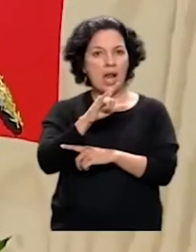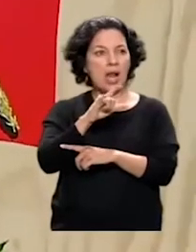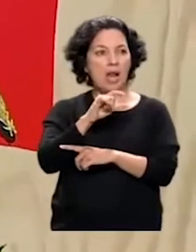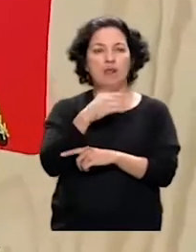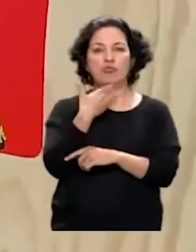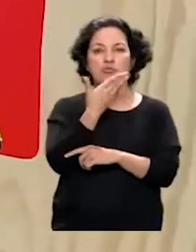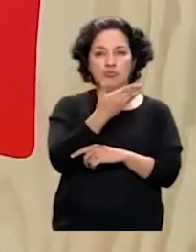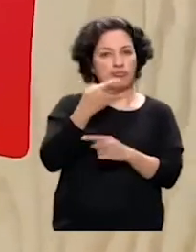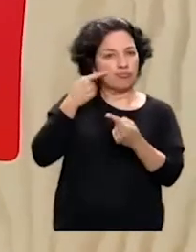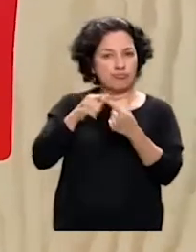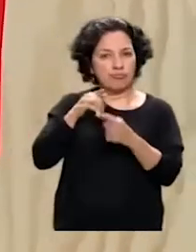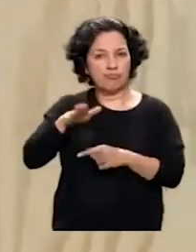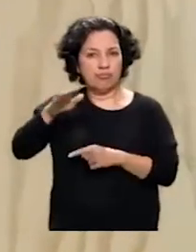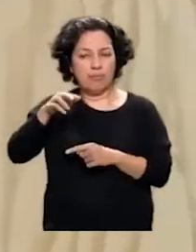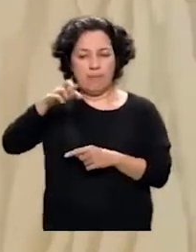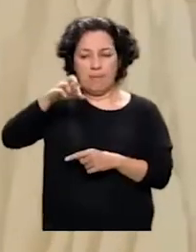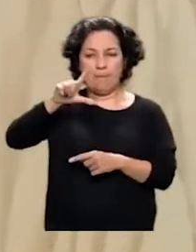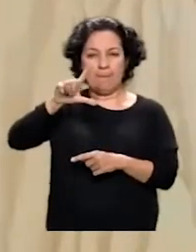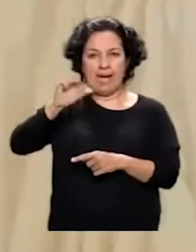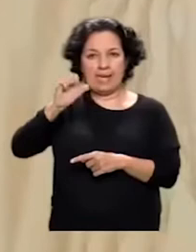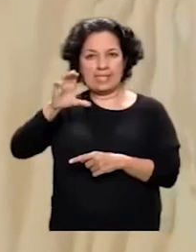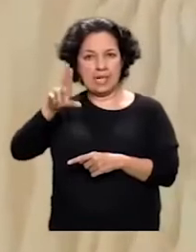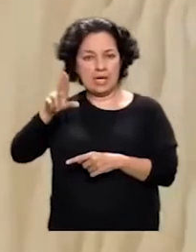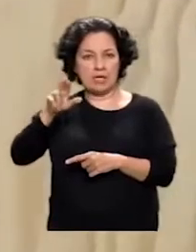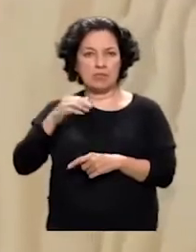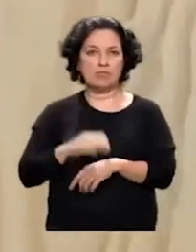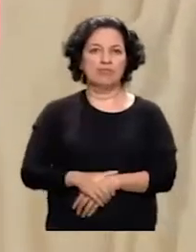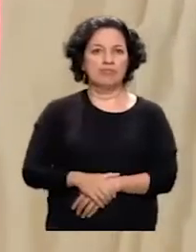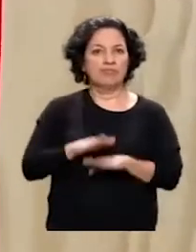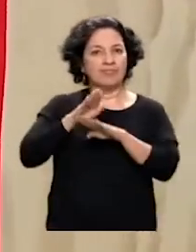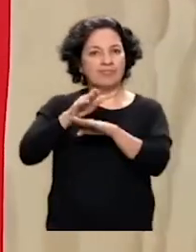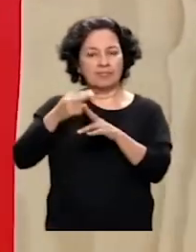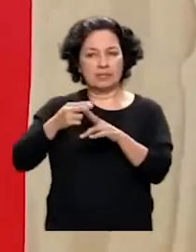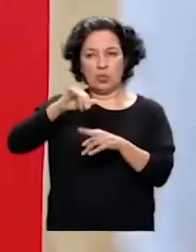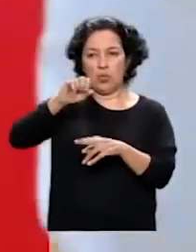Placer. Su representante es Julián Alzate Zapata.